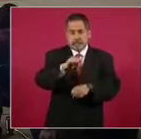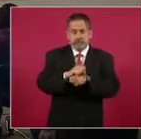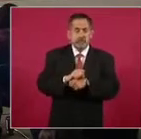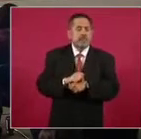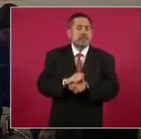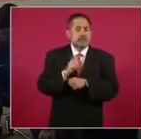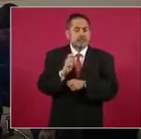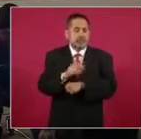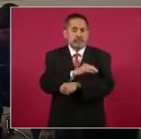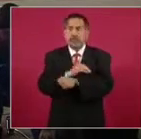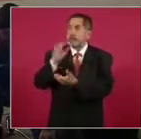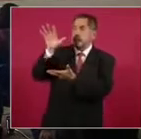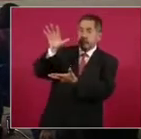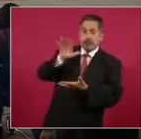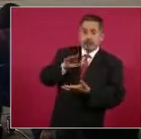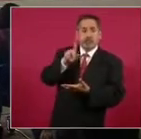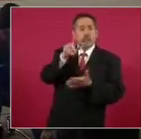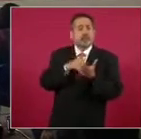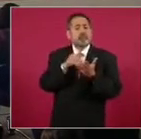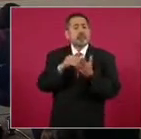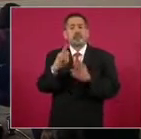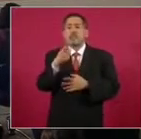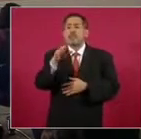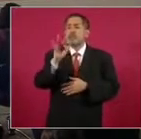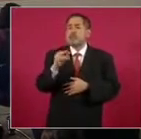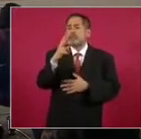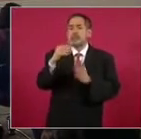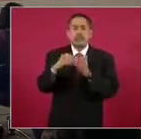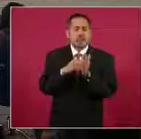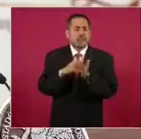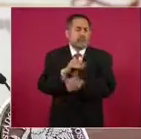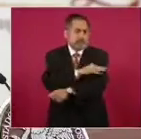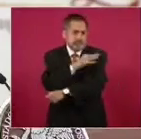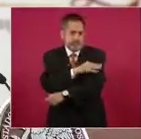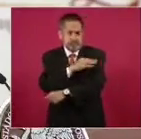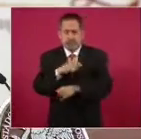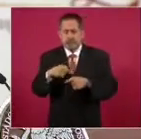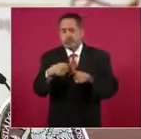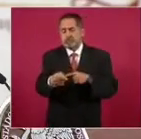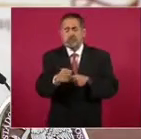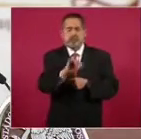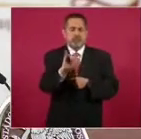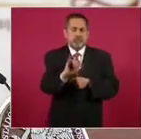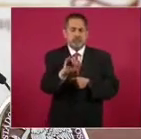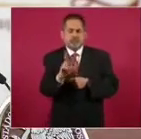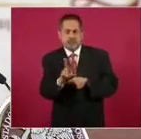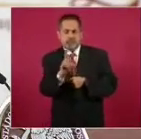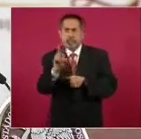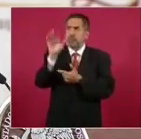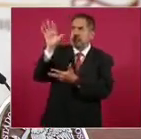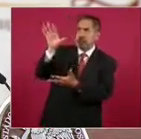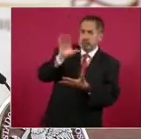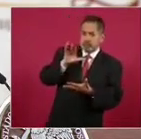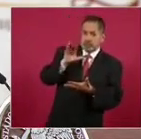recibimos 1.142.000 vacunas y entre jueves o viernes estaremos recibiendo